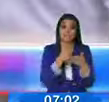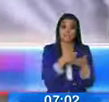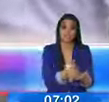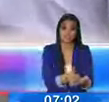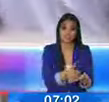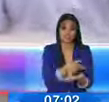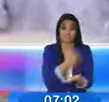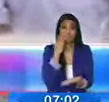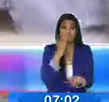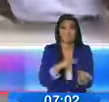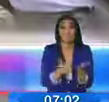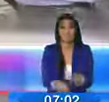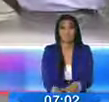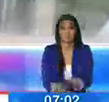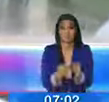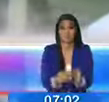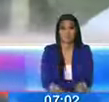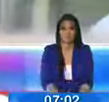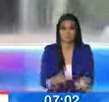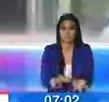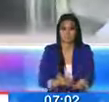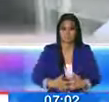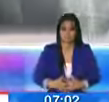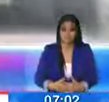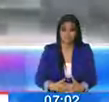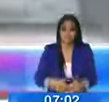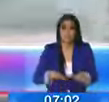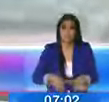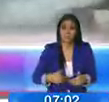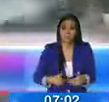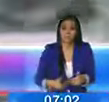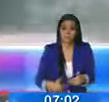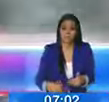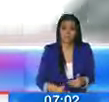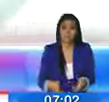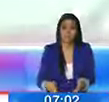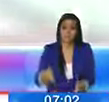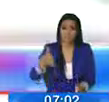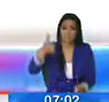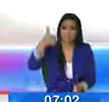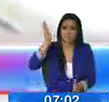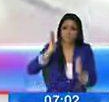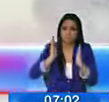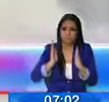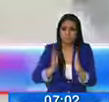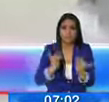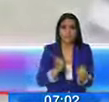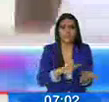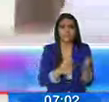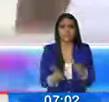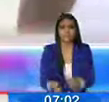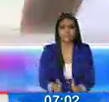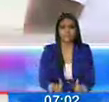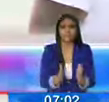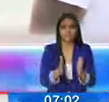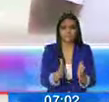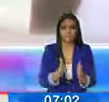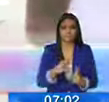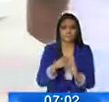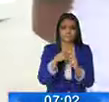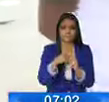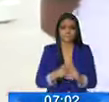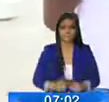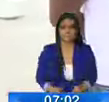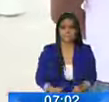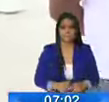madre la mujer que los cargó en su vientre por nueve meses descansaría en el sueño eterno en el cementerio de perucho en quito informó